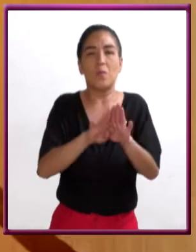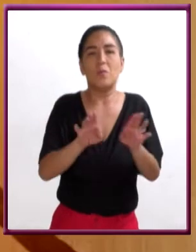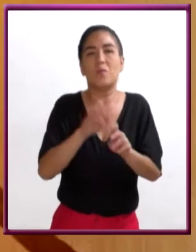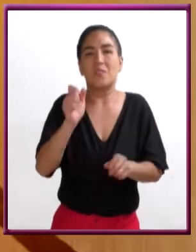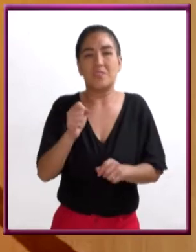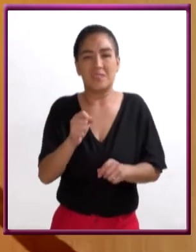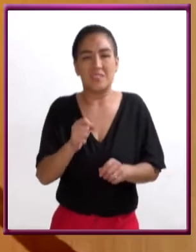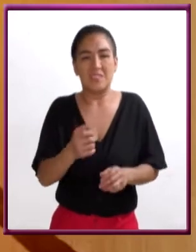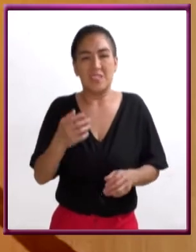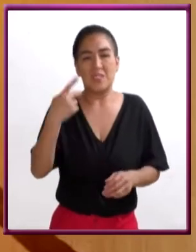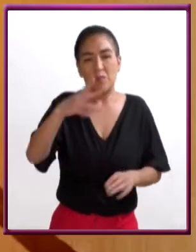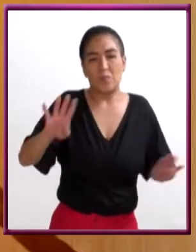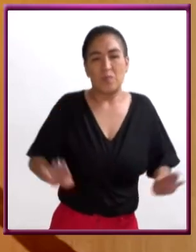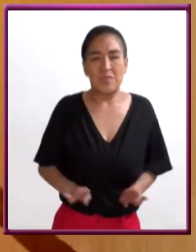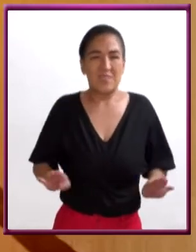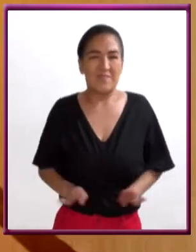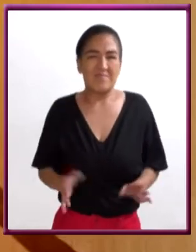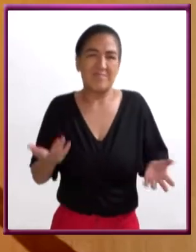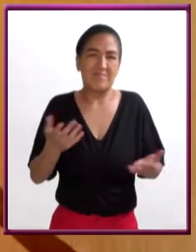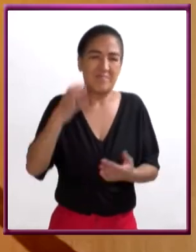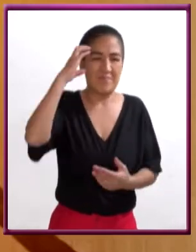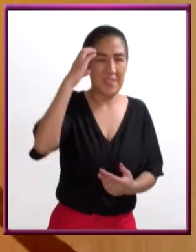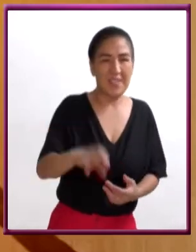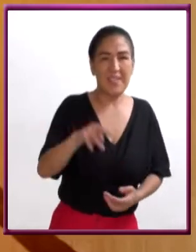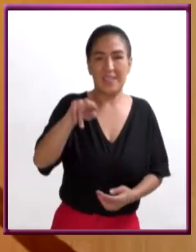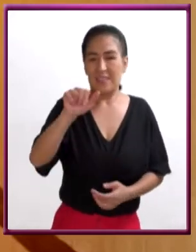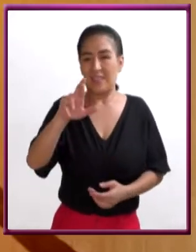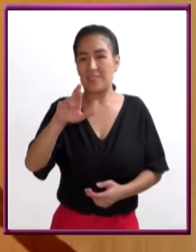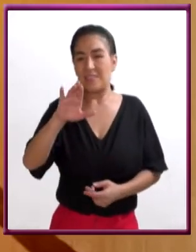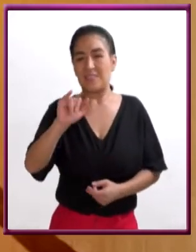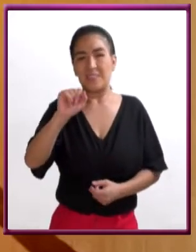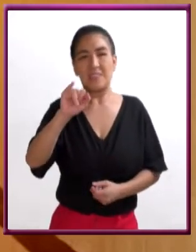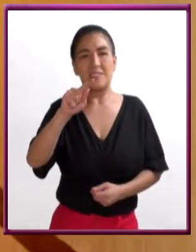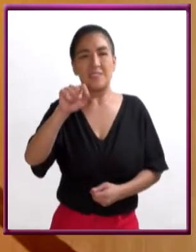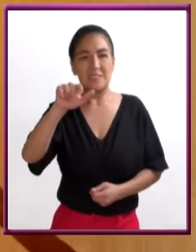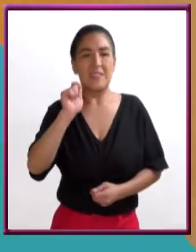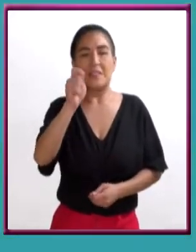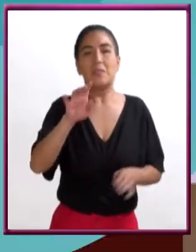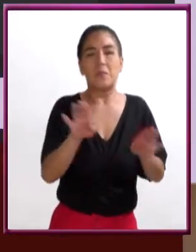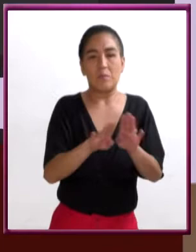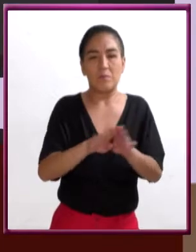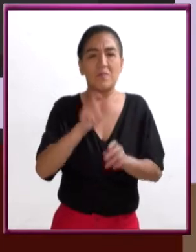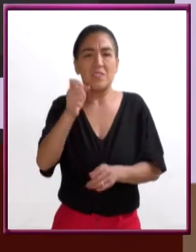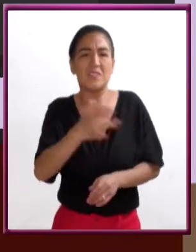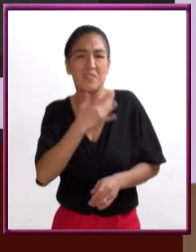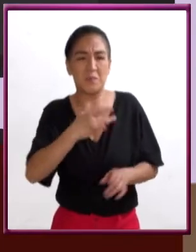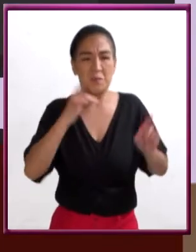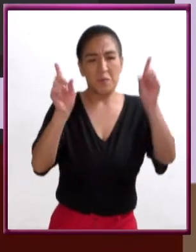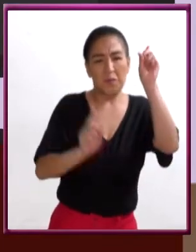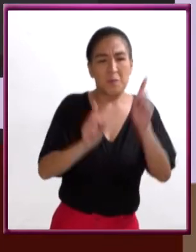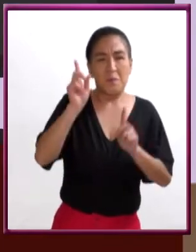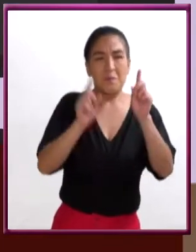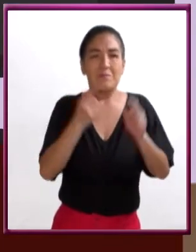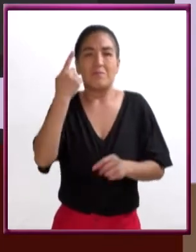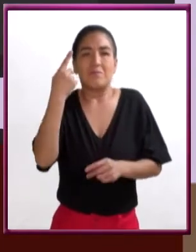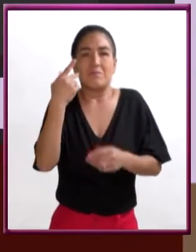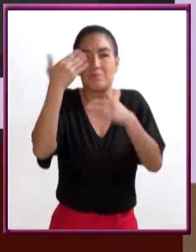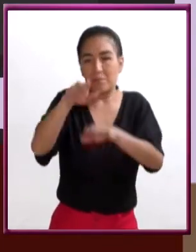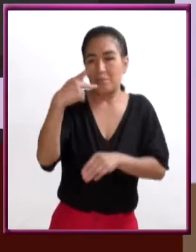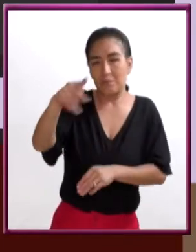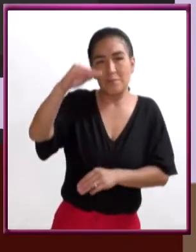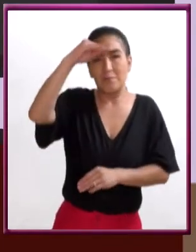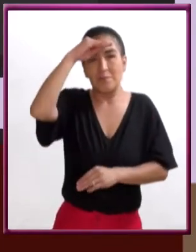personalidad narcisista. Estas son algunas de las características del maltrato por gaslighting. Genera dudas en la víctima sobre